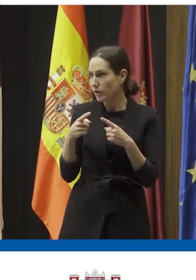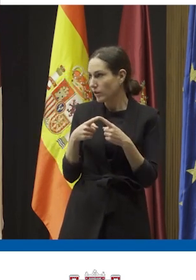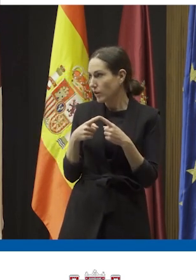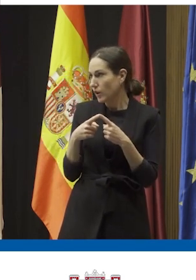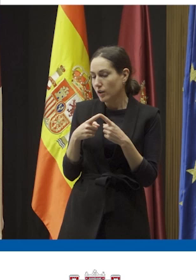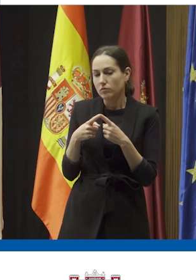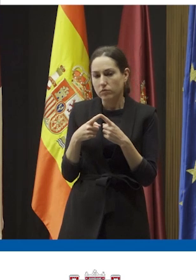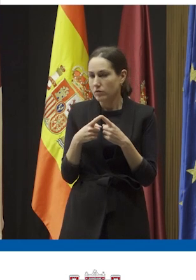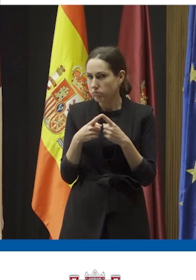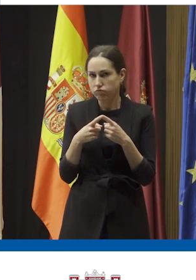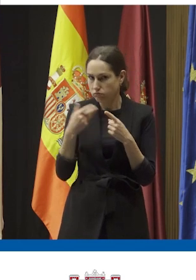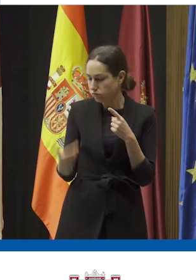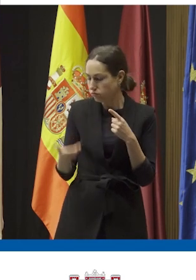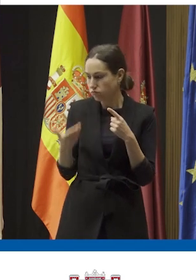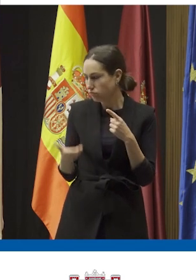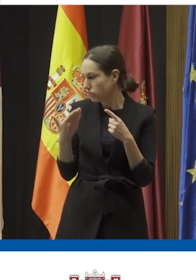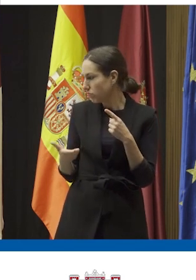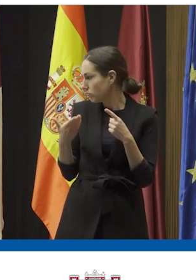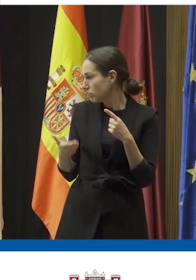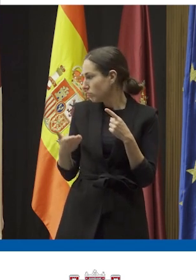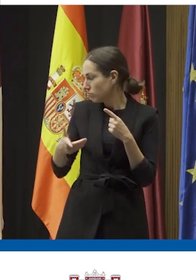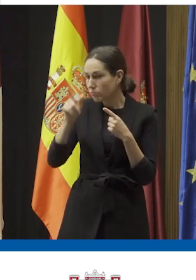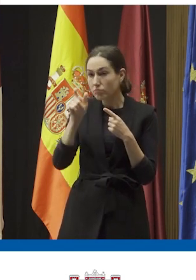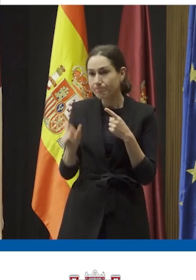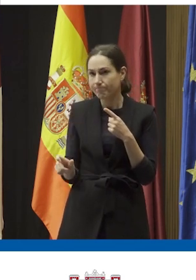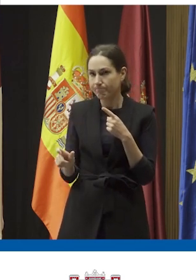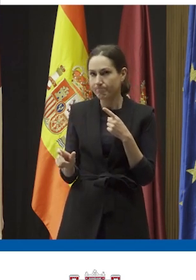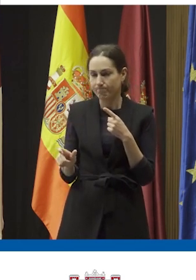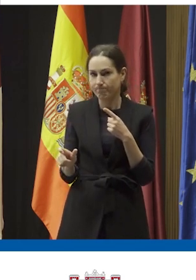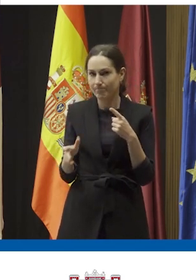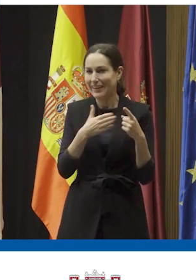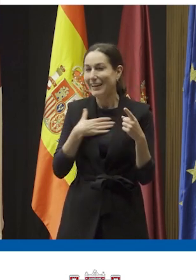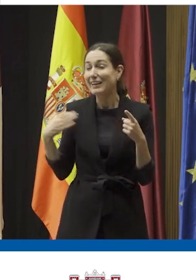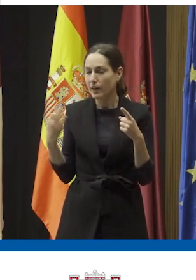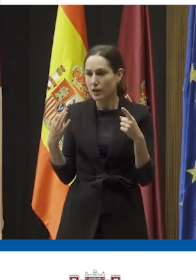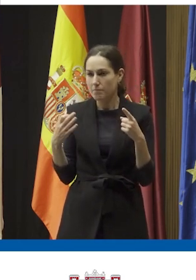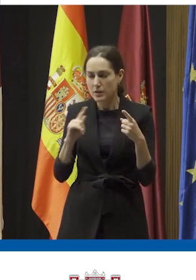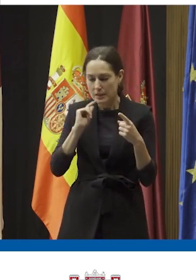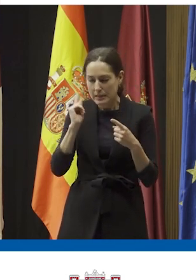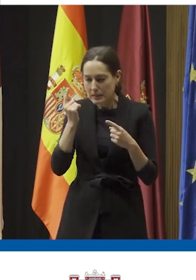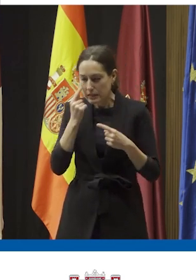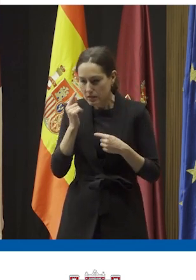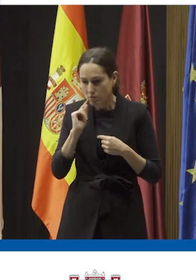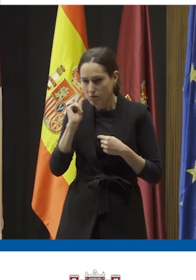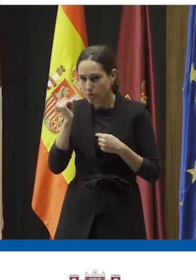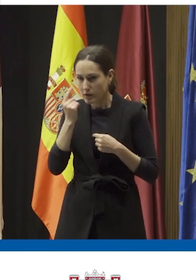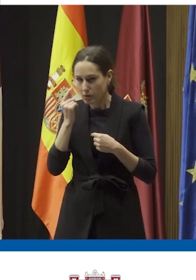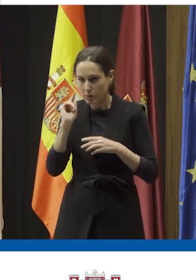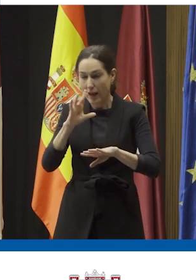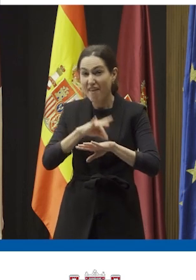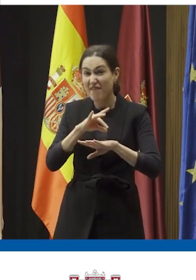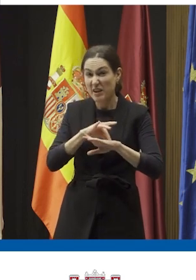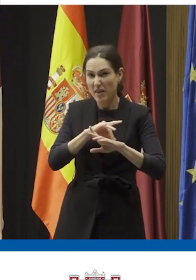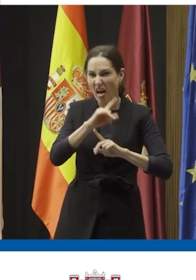más hablar de él. Quería conocer la causa de una de las enfermedades epidémicas más importantes en el siglo